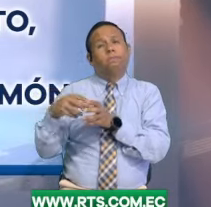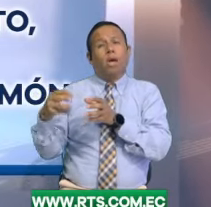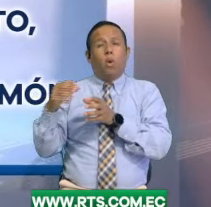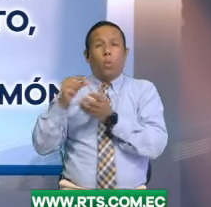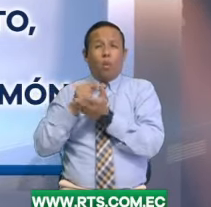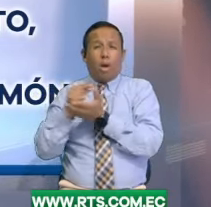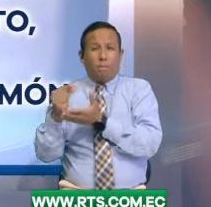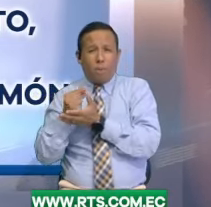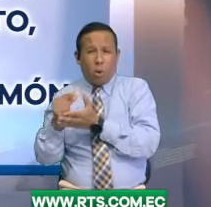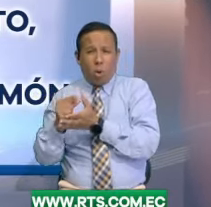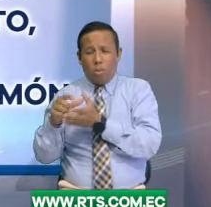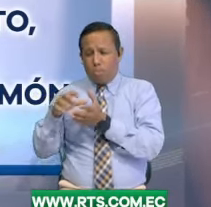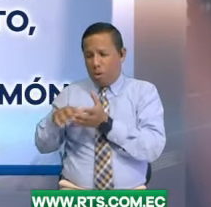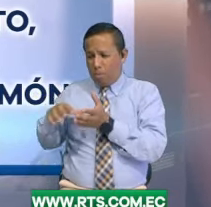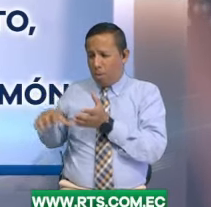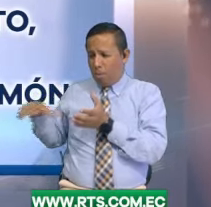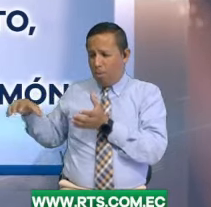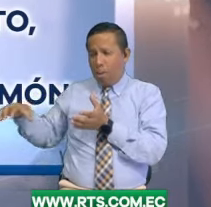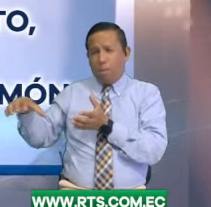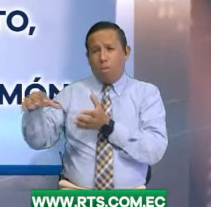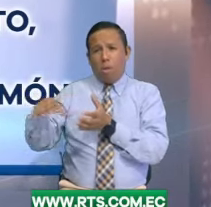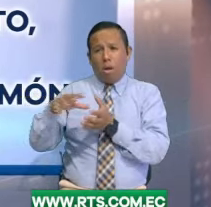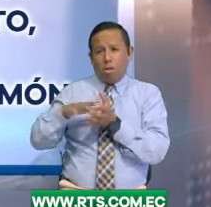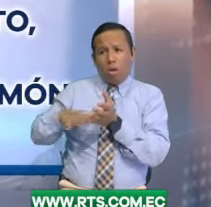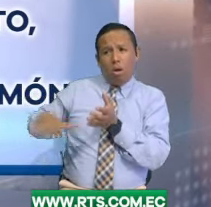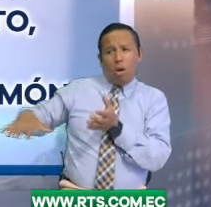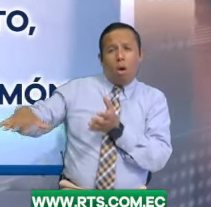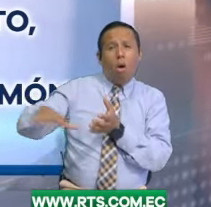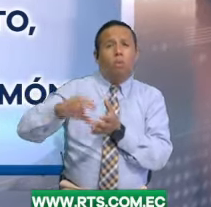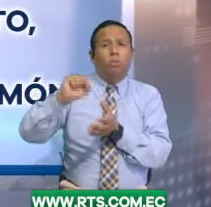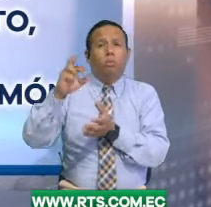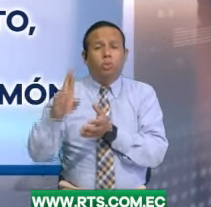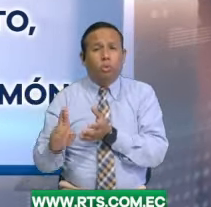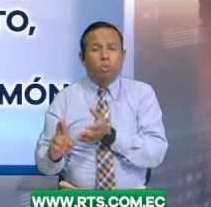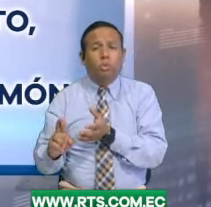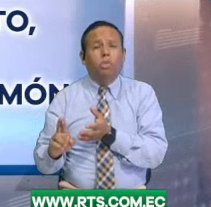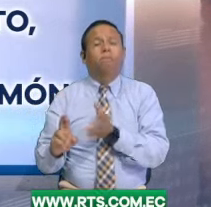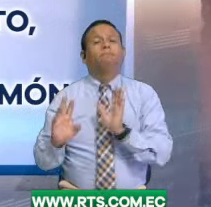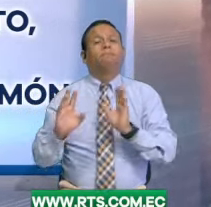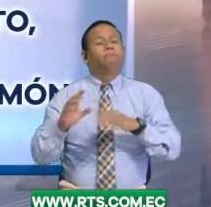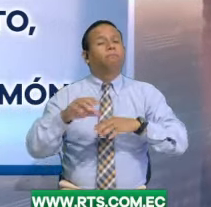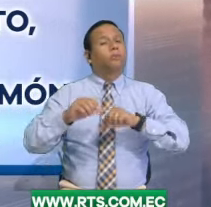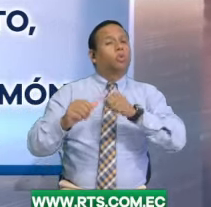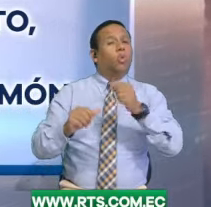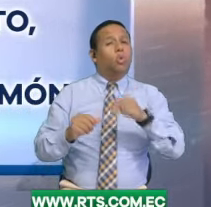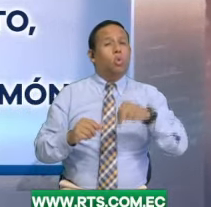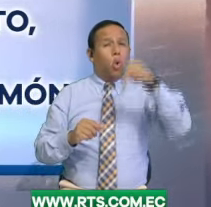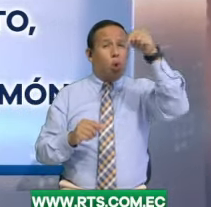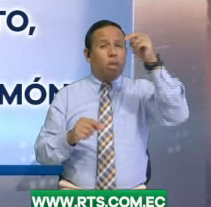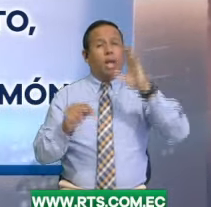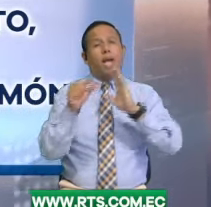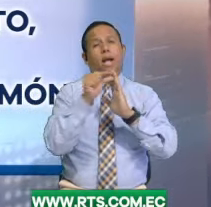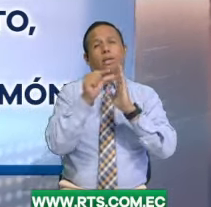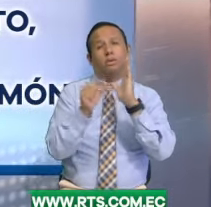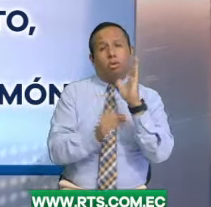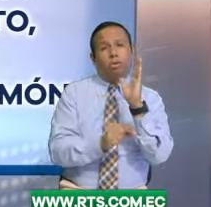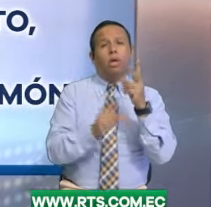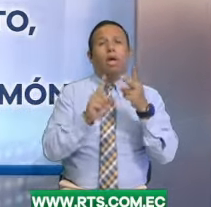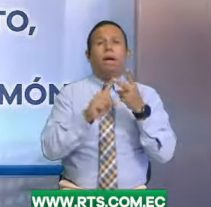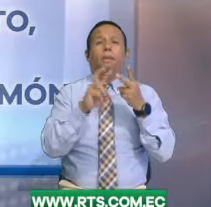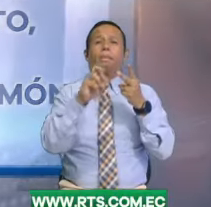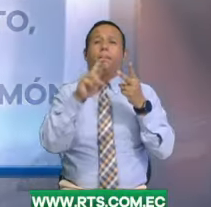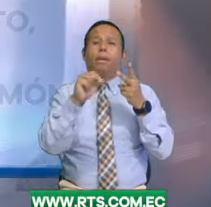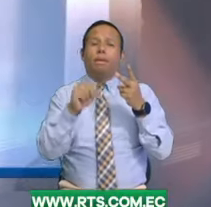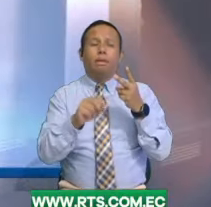chiquito 18 de agosto el hoy Alfaro y aad bucarán ciudadela la garzota bernaza y Simón